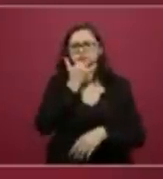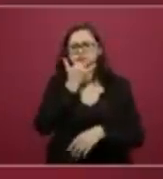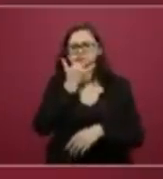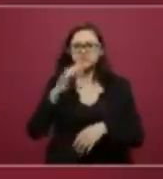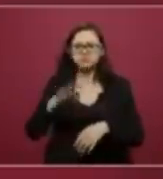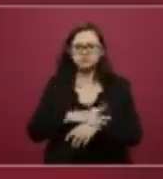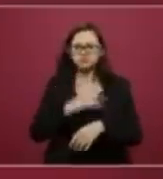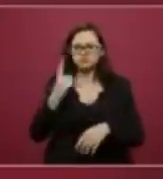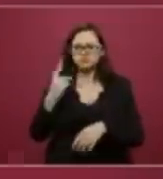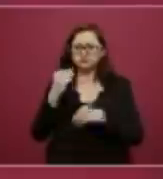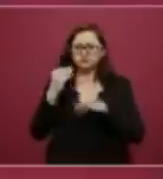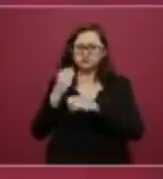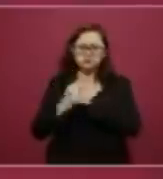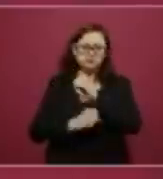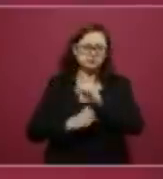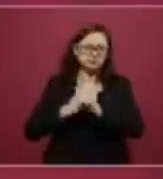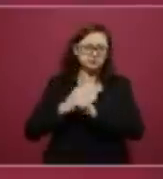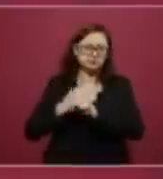represión,